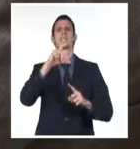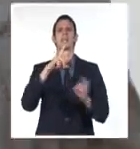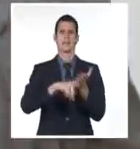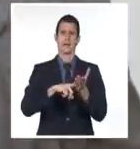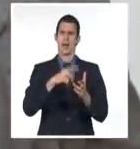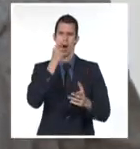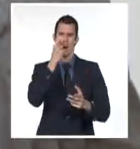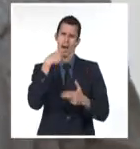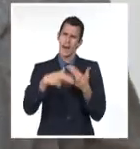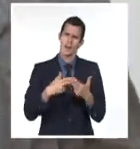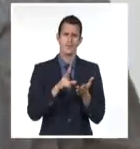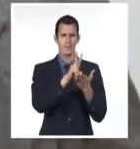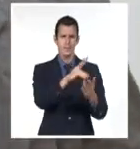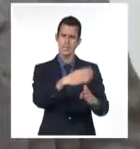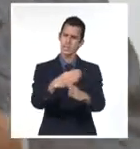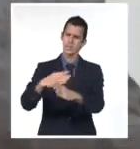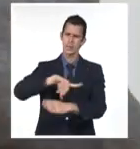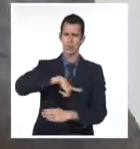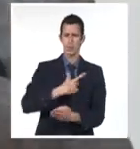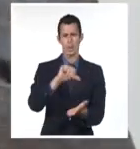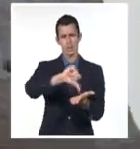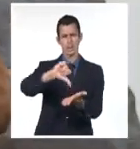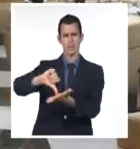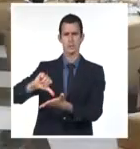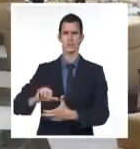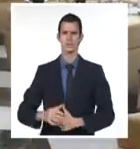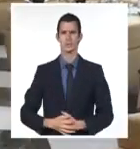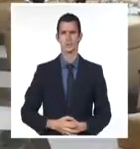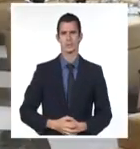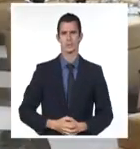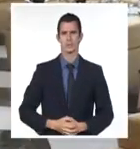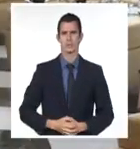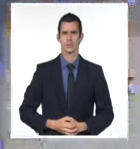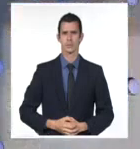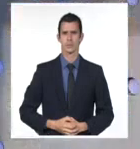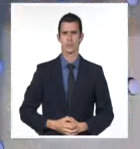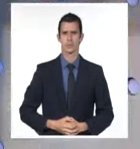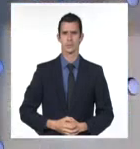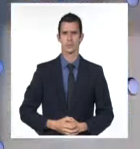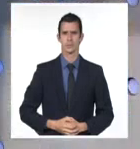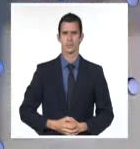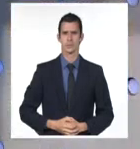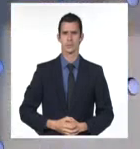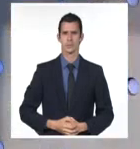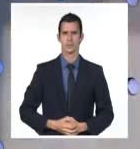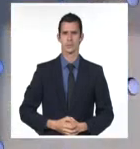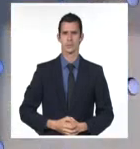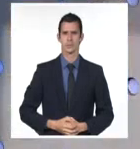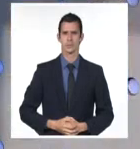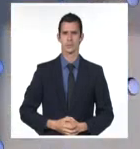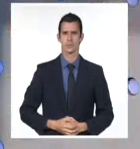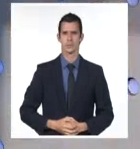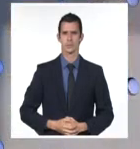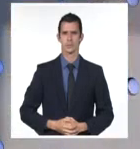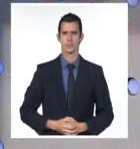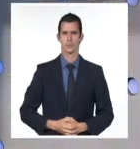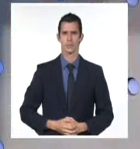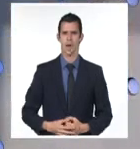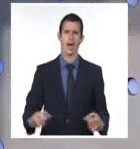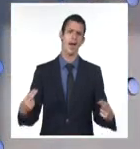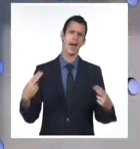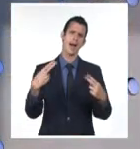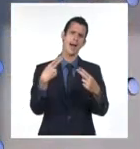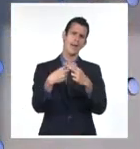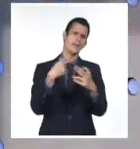Cultural. Dayana Natasha Romero, Sistema Informativo de la Televisión Cubana. Hoy la Bienal de La Habana inauguró en